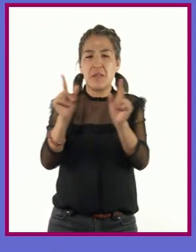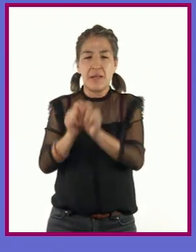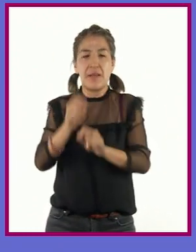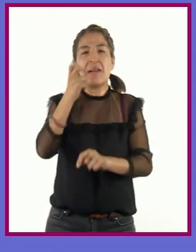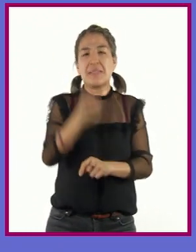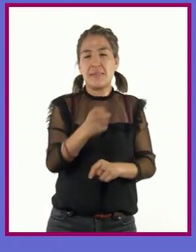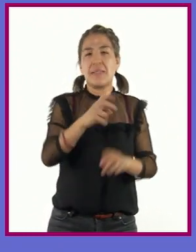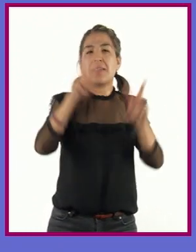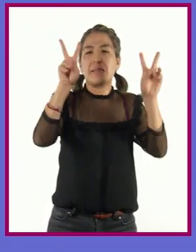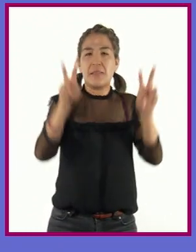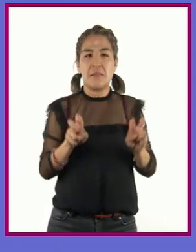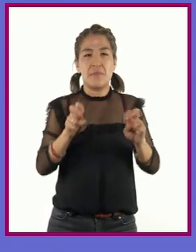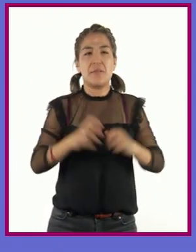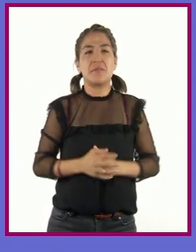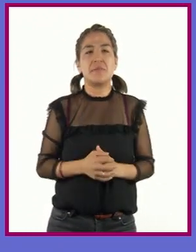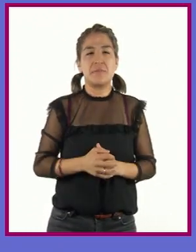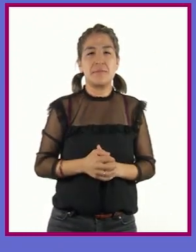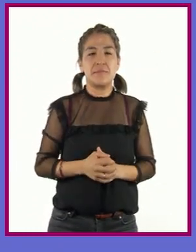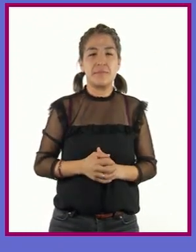complementen el tema.